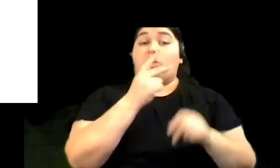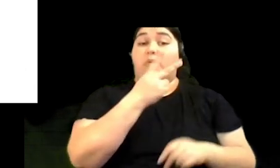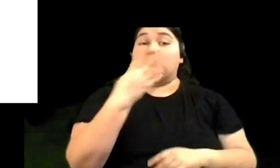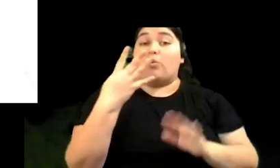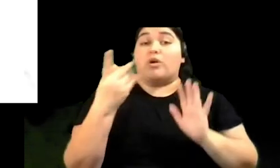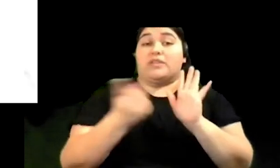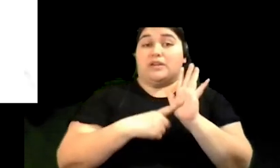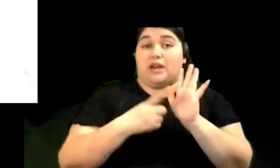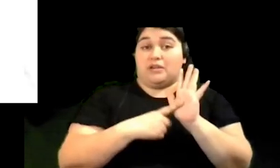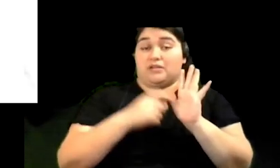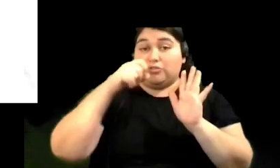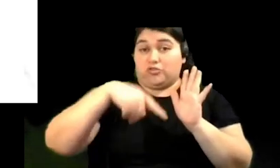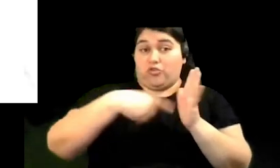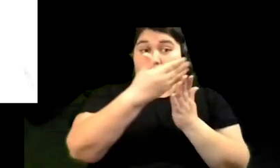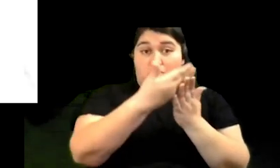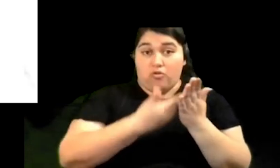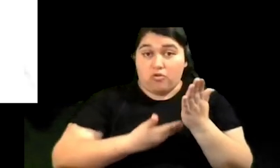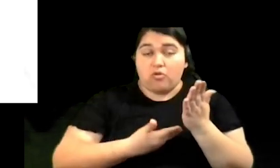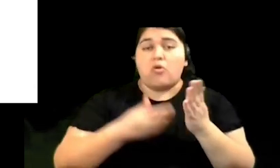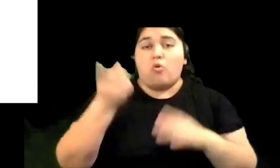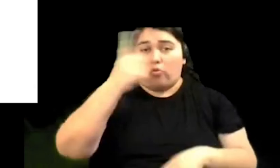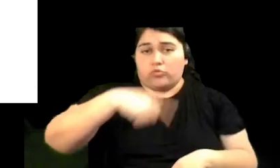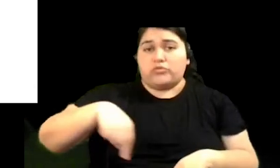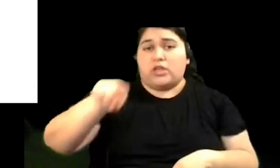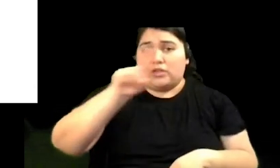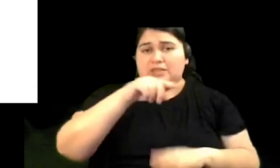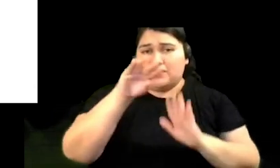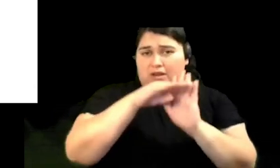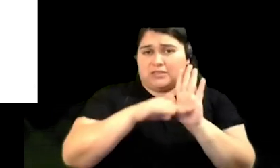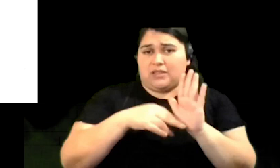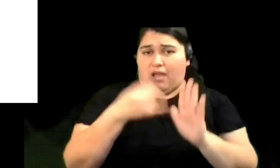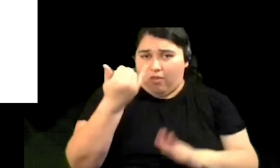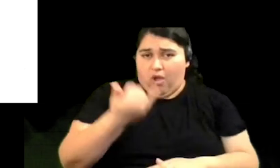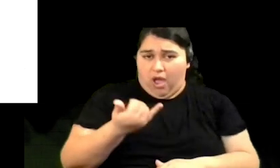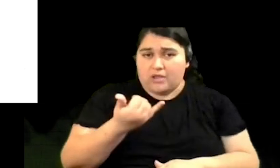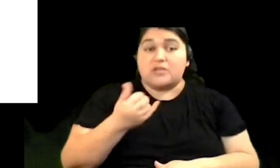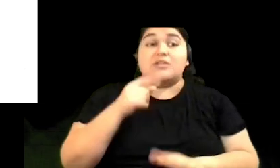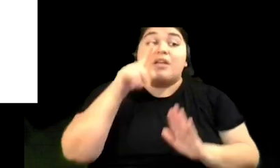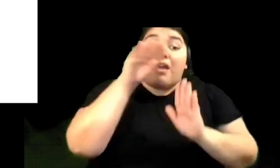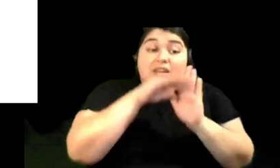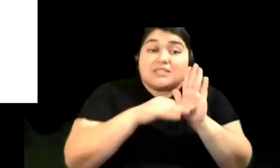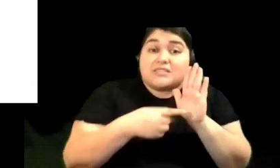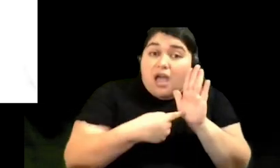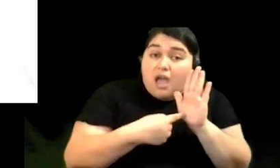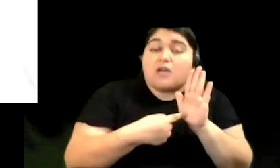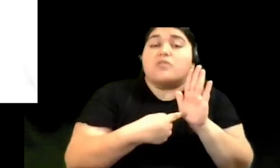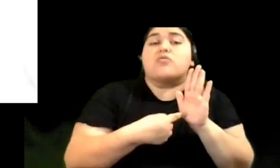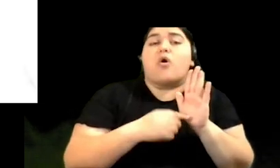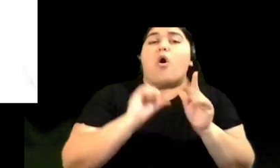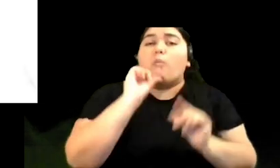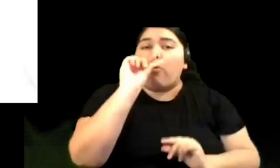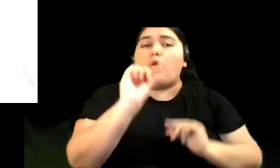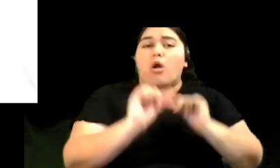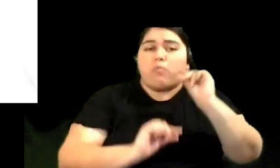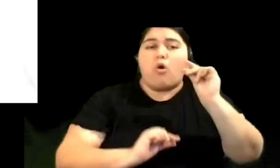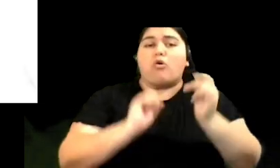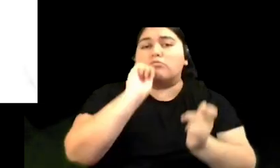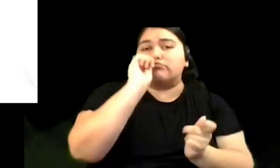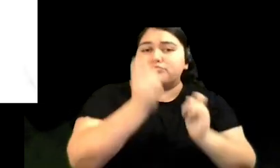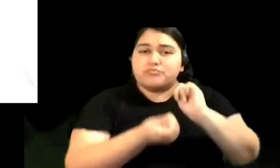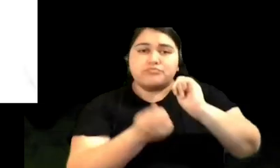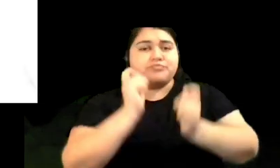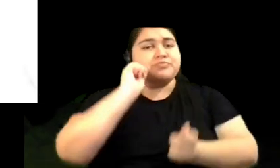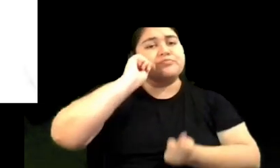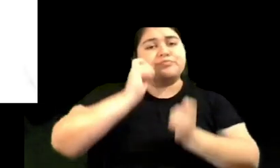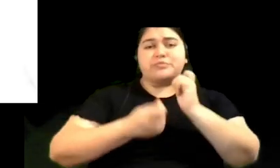decreto reglamentario, ustedes tienen un listado, pero ese listado va modificándose permanentemente.